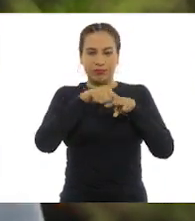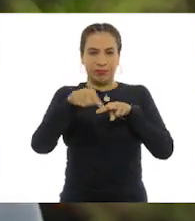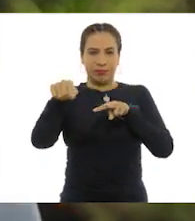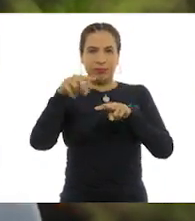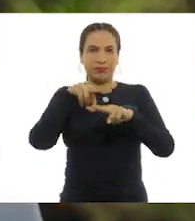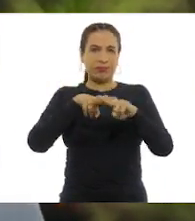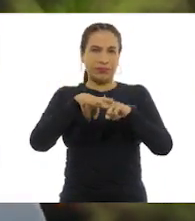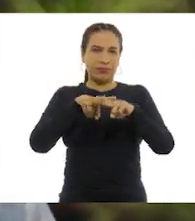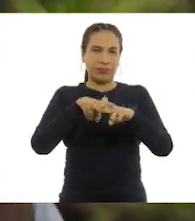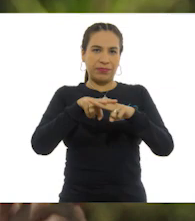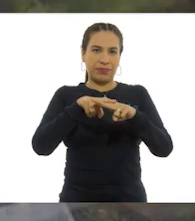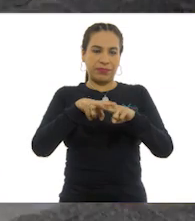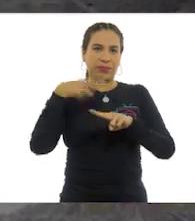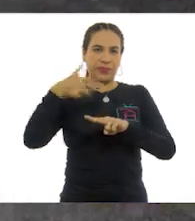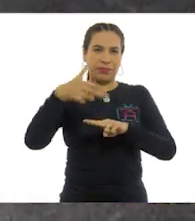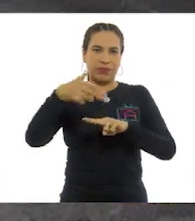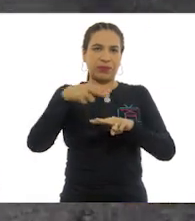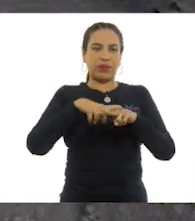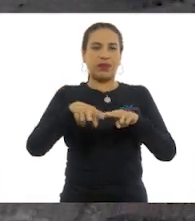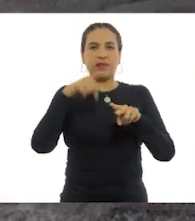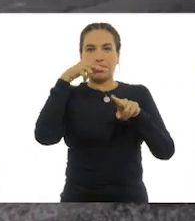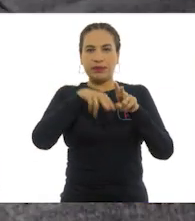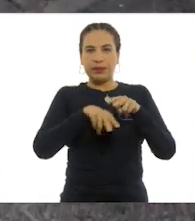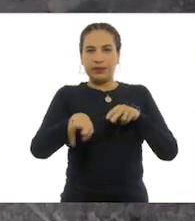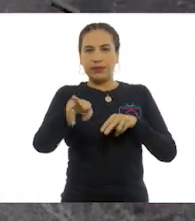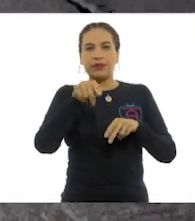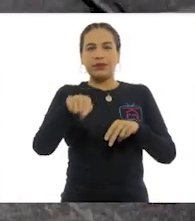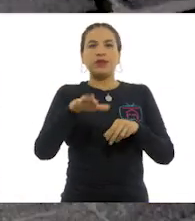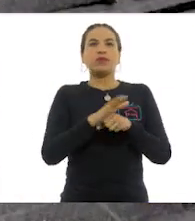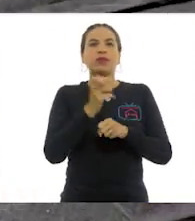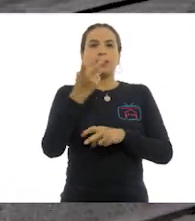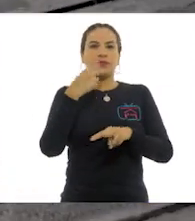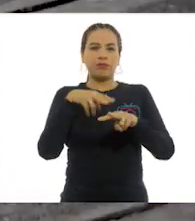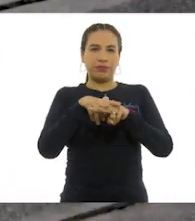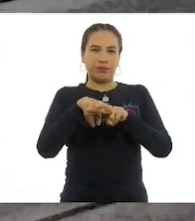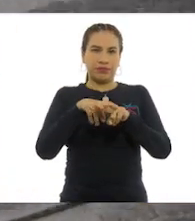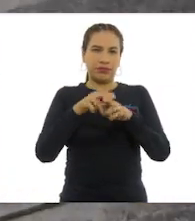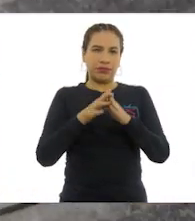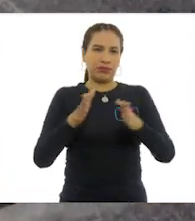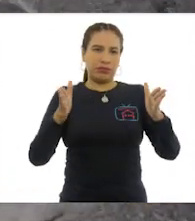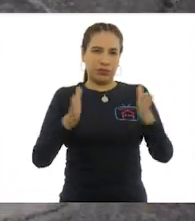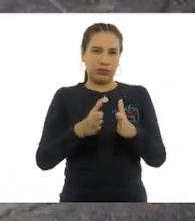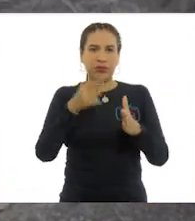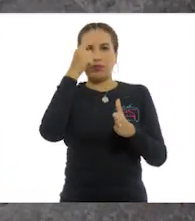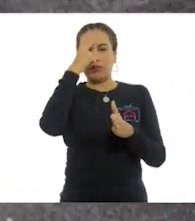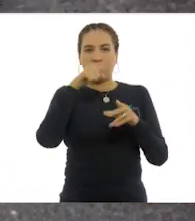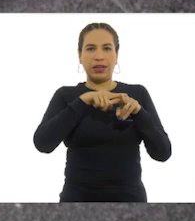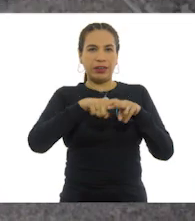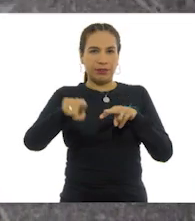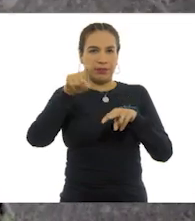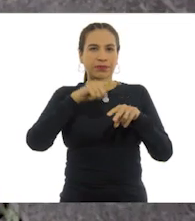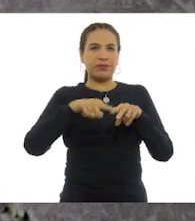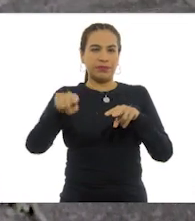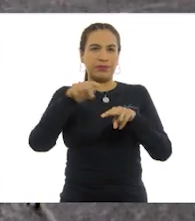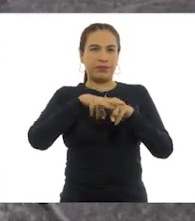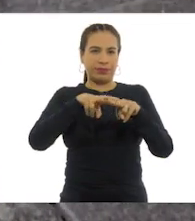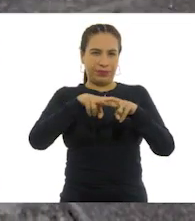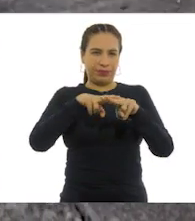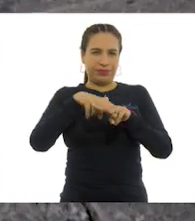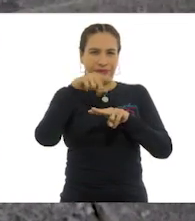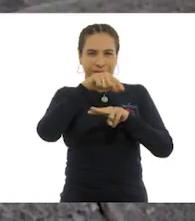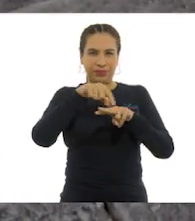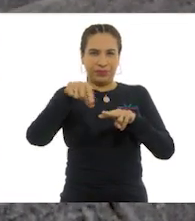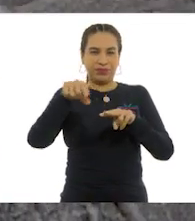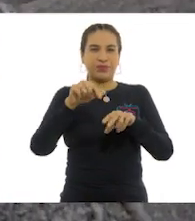estación del ferrocarril interoceánico. Y entonces una vía angosta para trasladar en esos